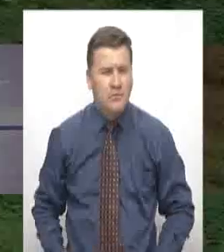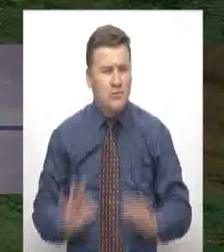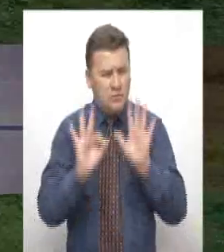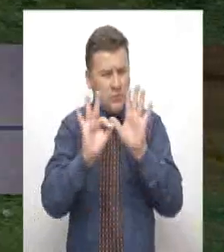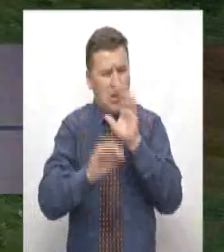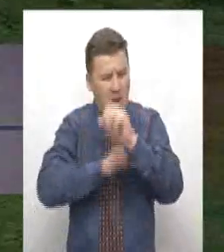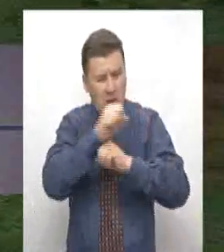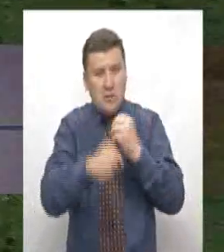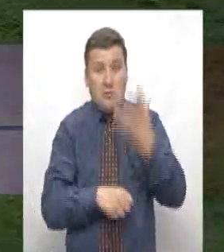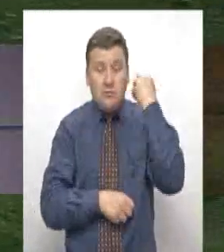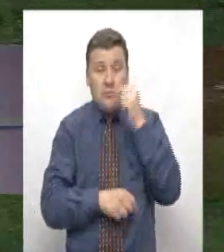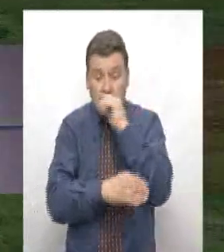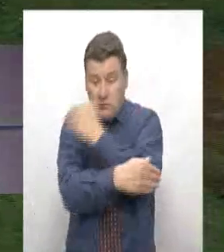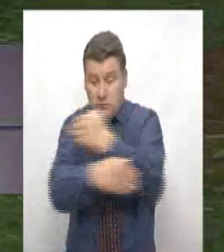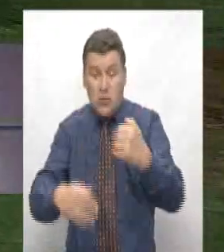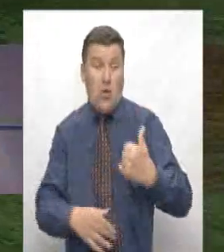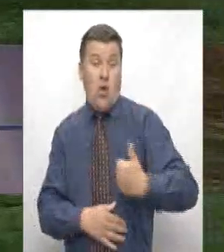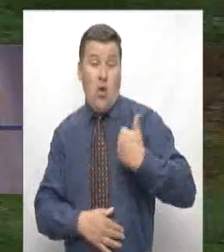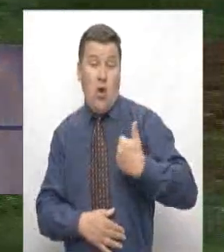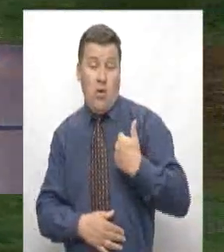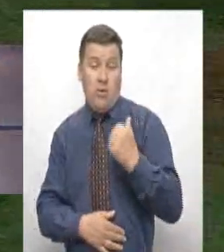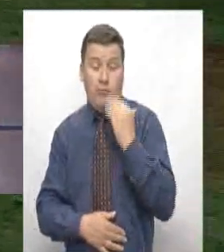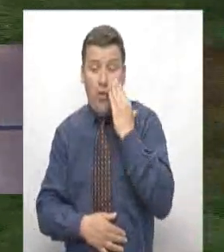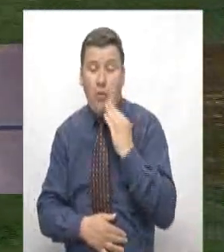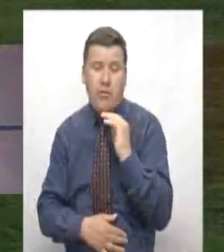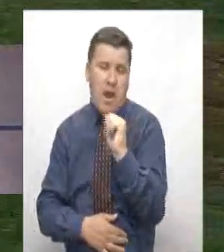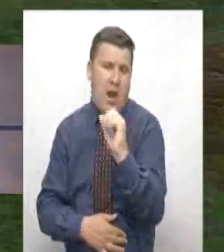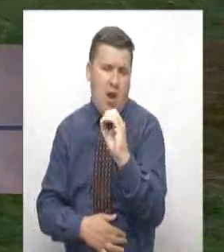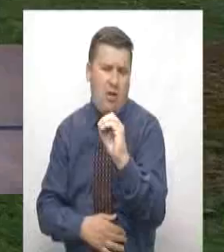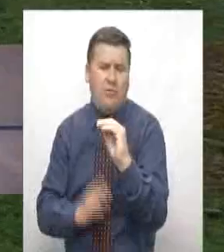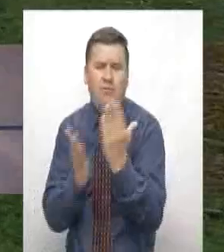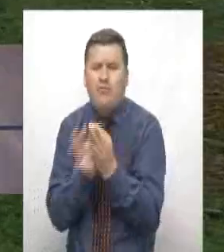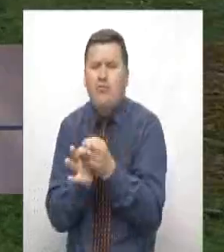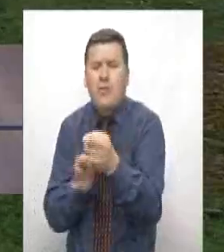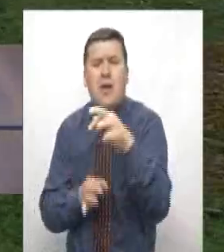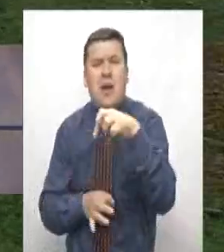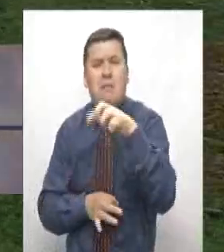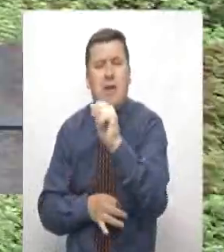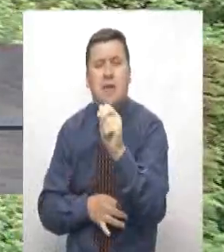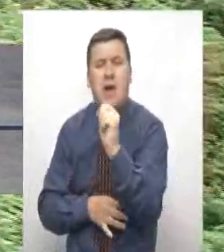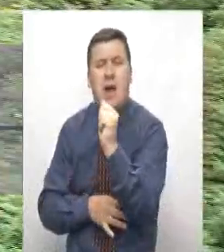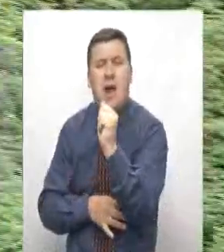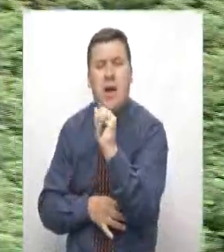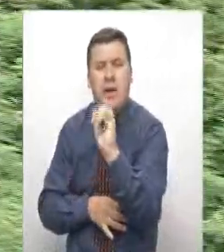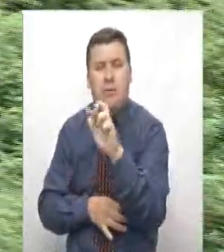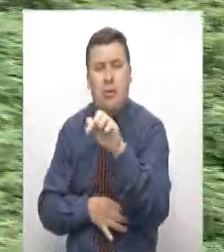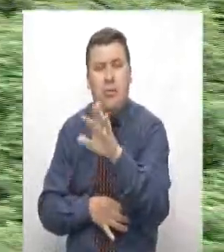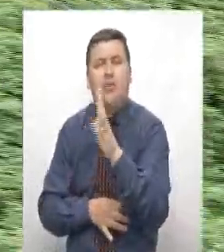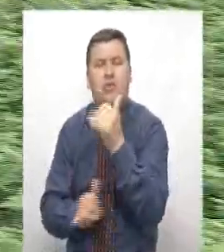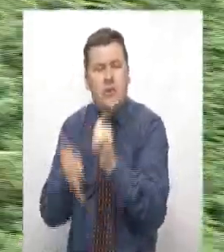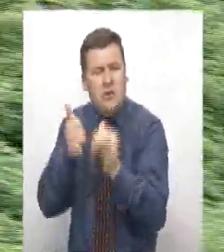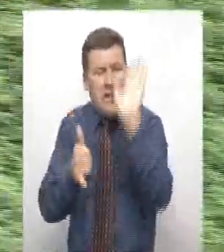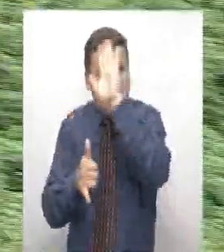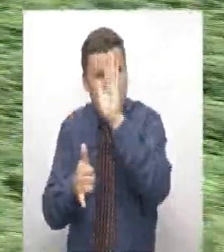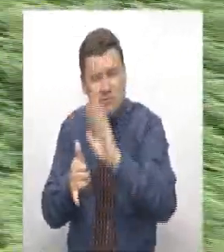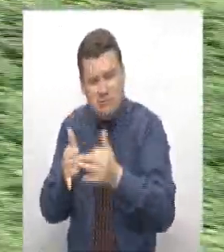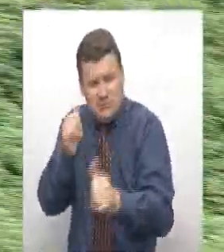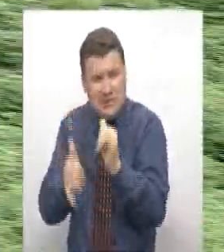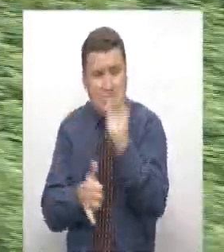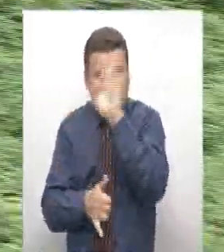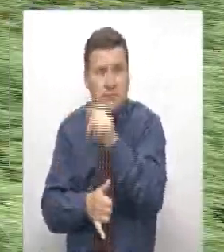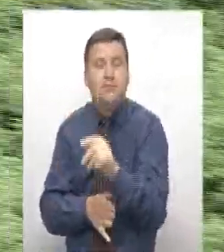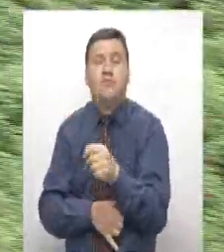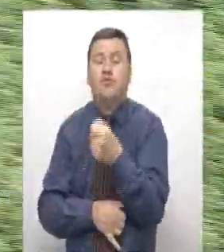Hace 8 años, cientos de niñas, niños y adolescentes del municipio de Paz de Ariporo, en el departamento del Casanare, recibieron una